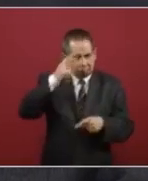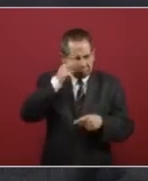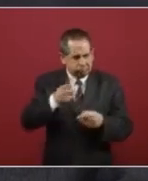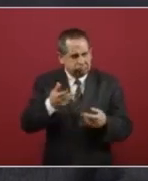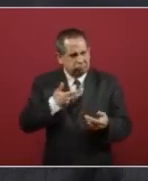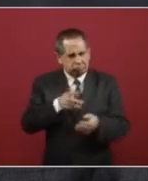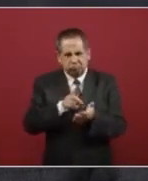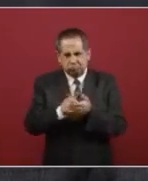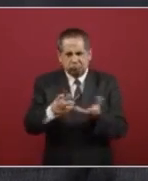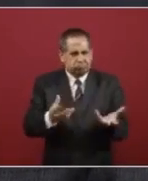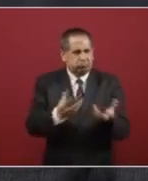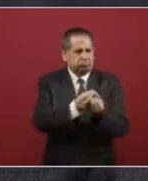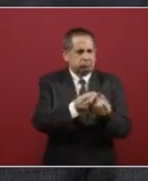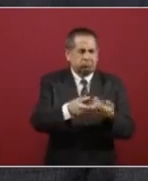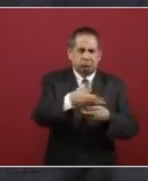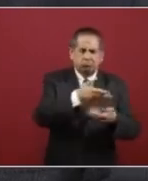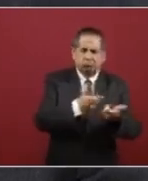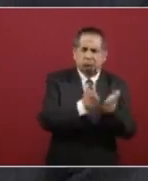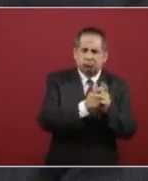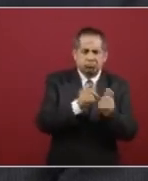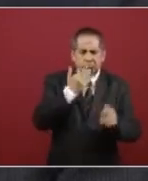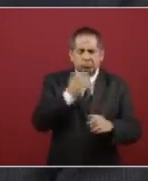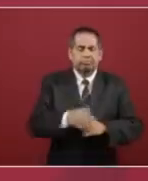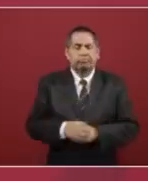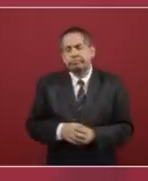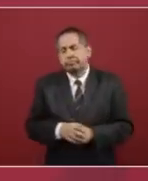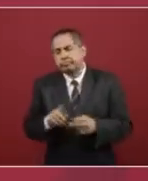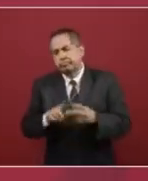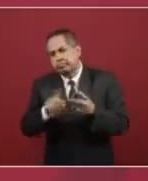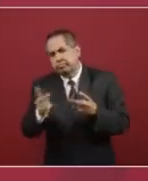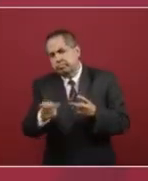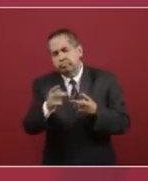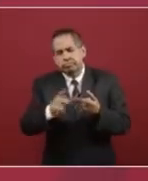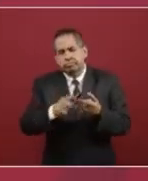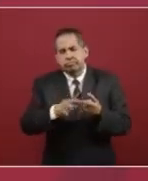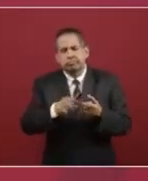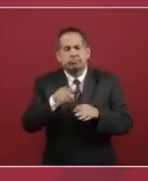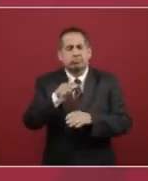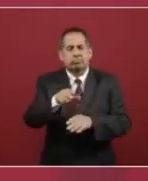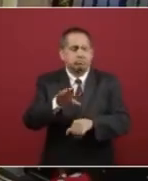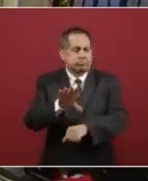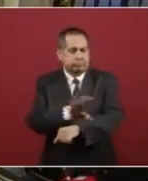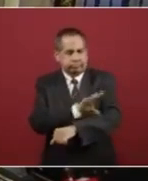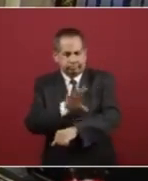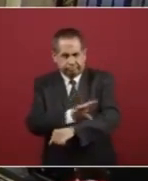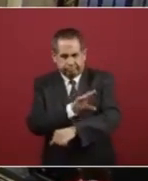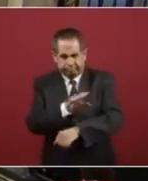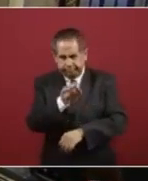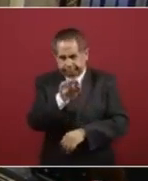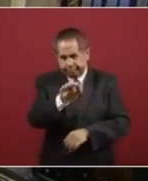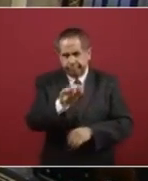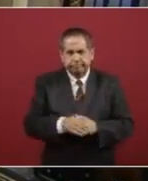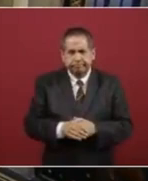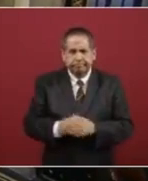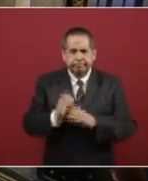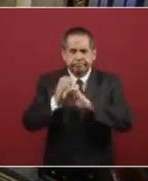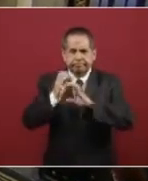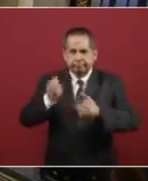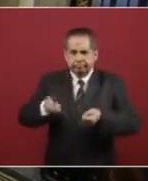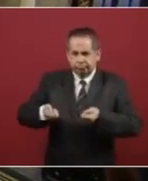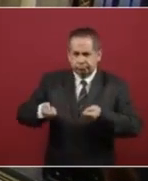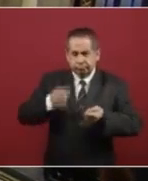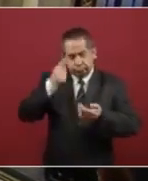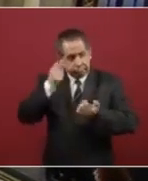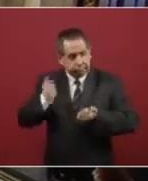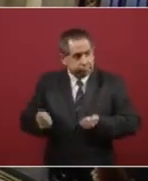y a participar políticamente. Mi segunda pregunta, presidente, es en el sentido energético. Las pipas para la